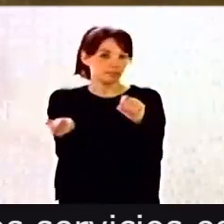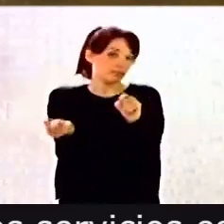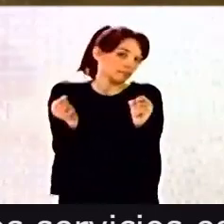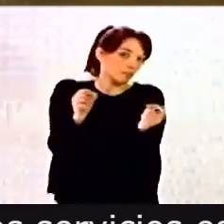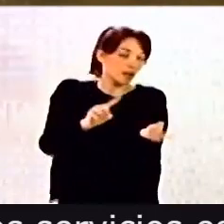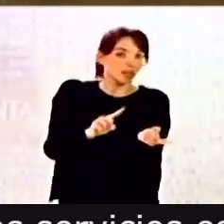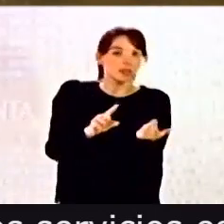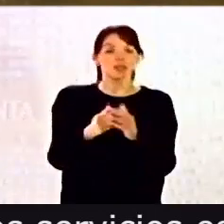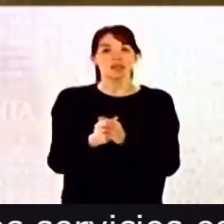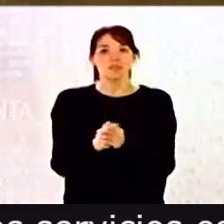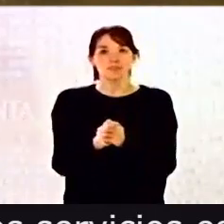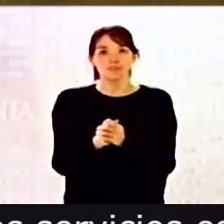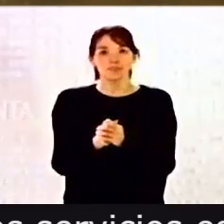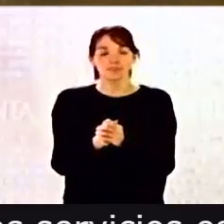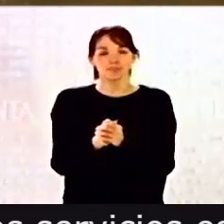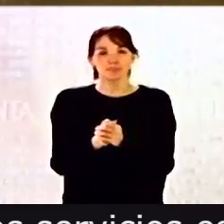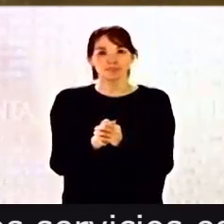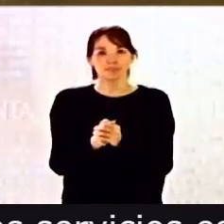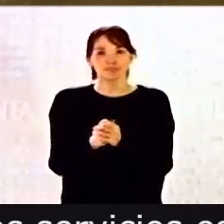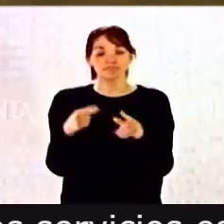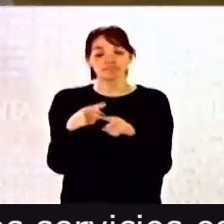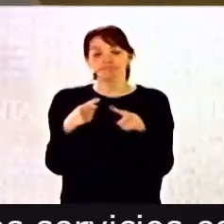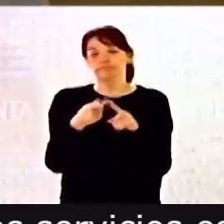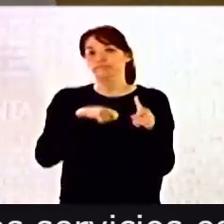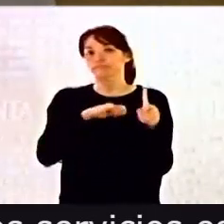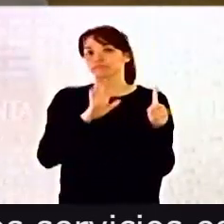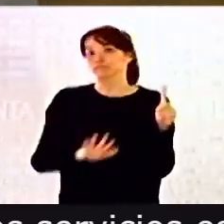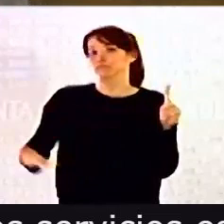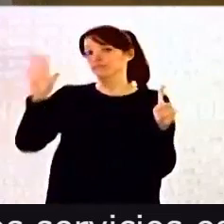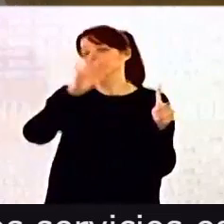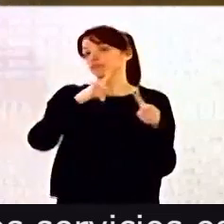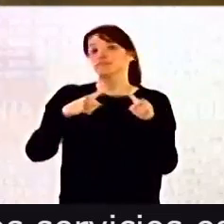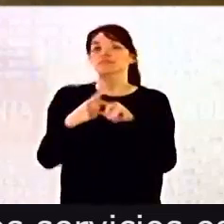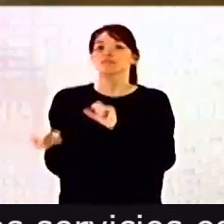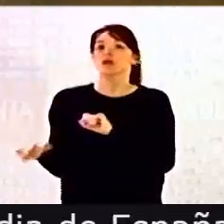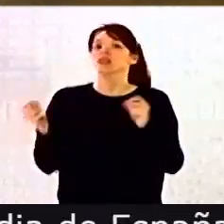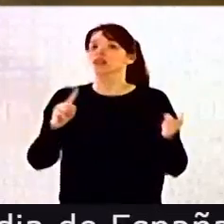similar a la que viene siendo en la media de España,